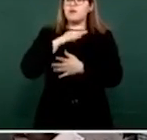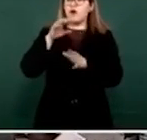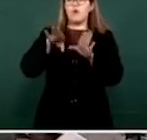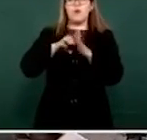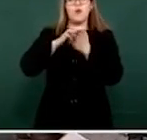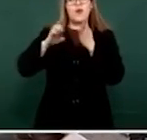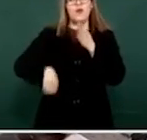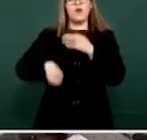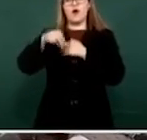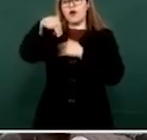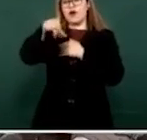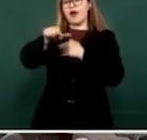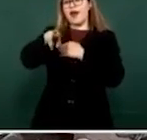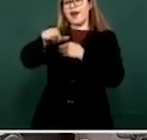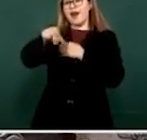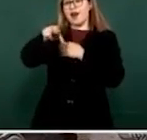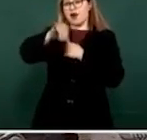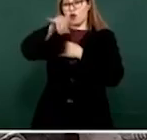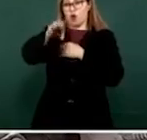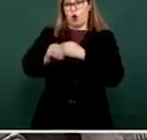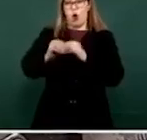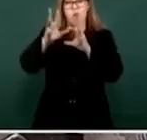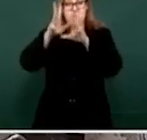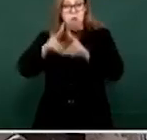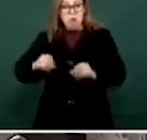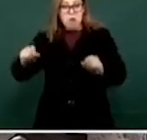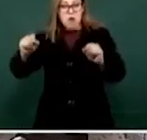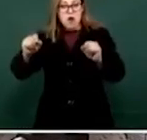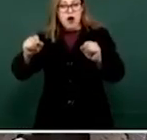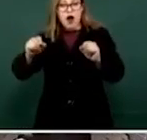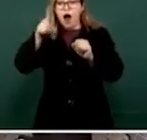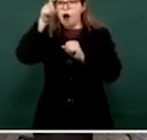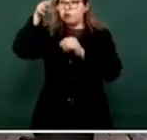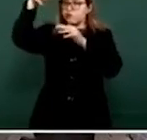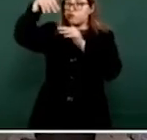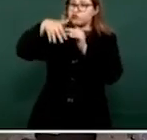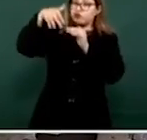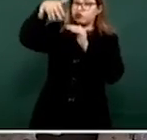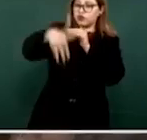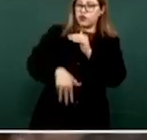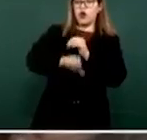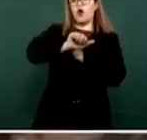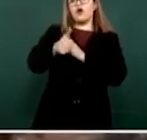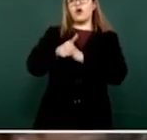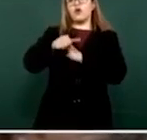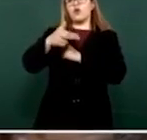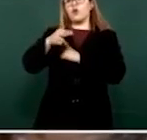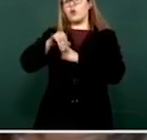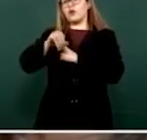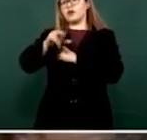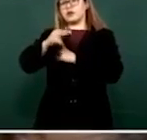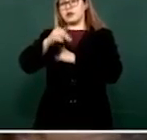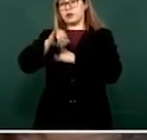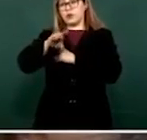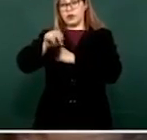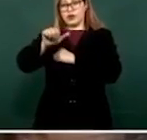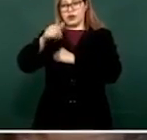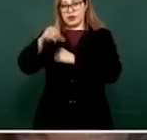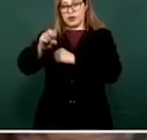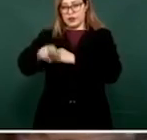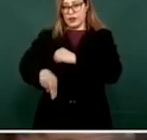en el Naranjo, en Micos, por ejemplo, también, y bueno, una juguera, por ejemplo, en Huichihuayán, que ha